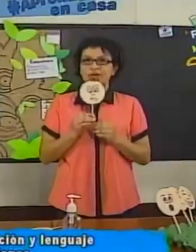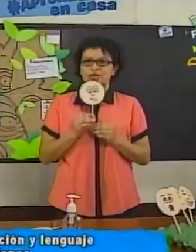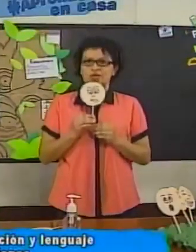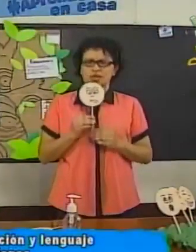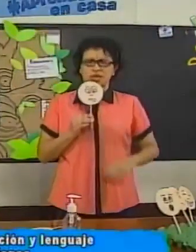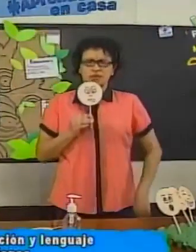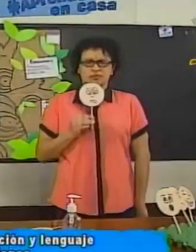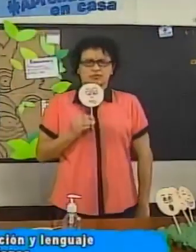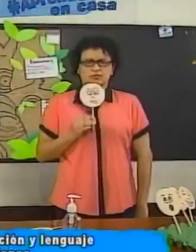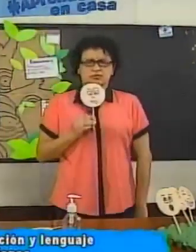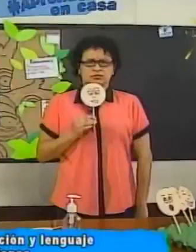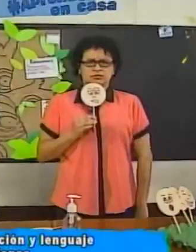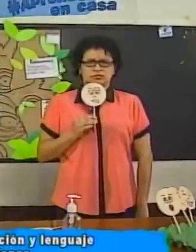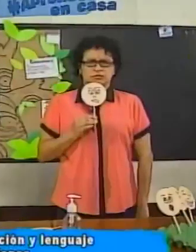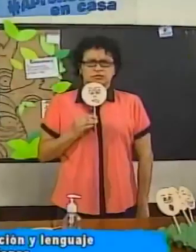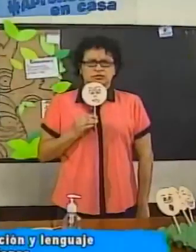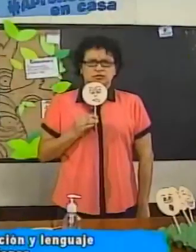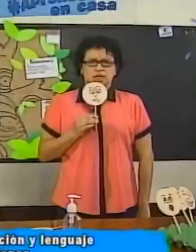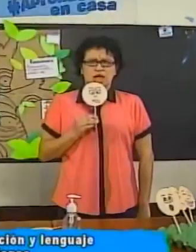Exacto. Esto es el...